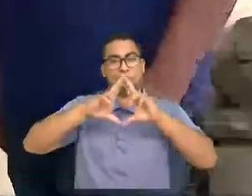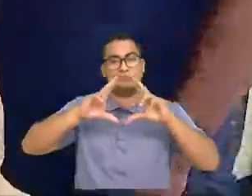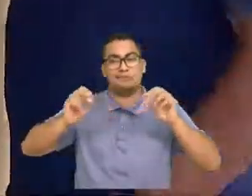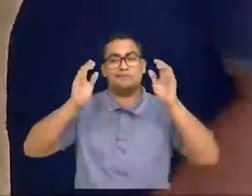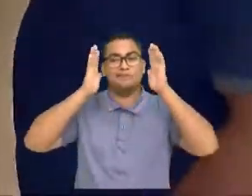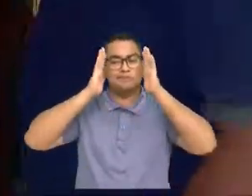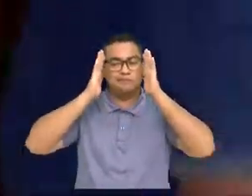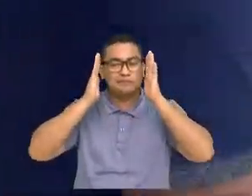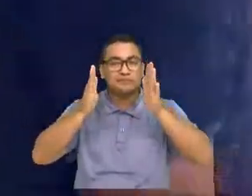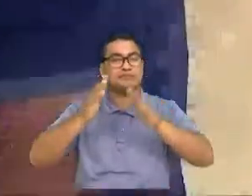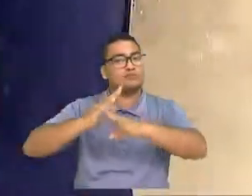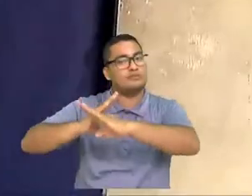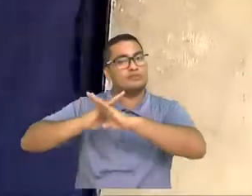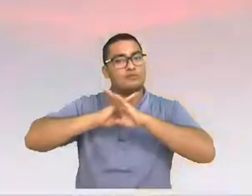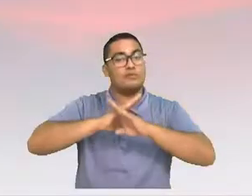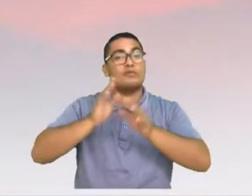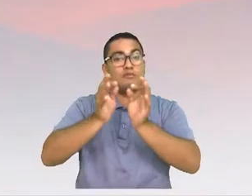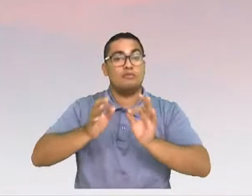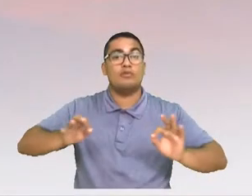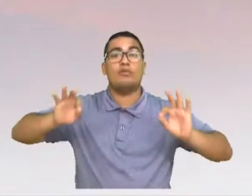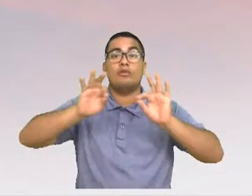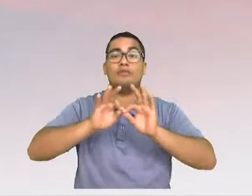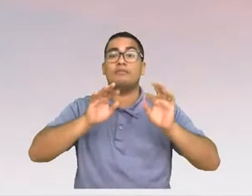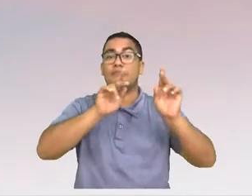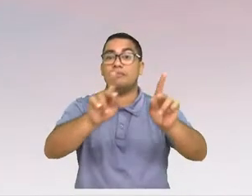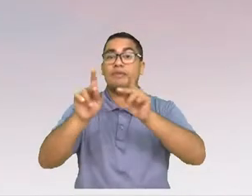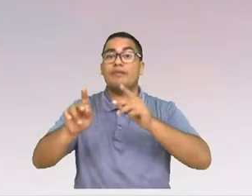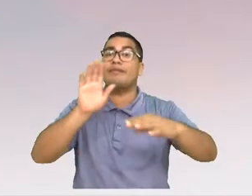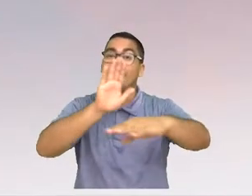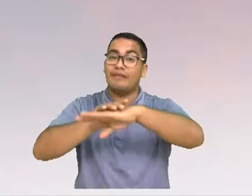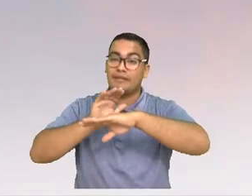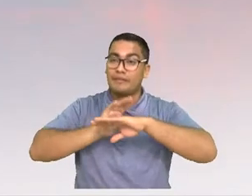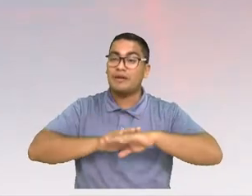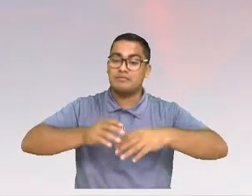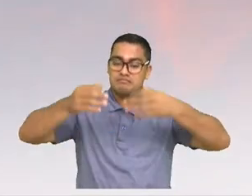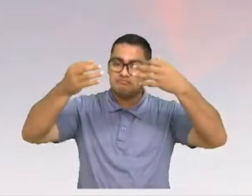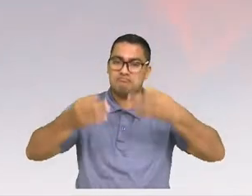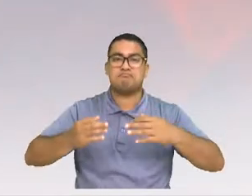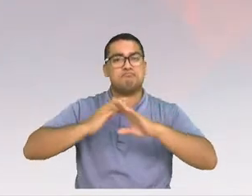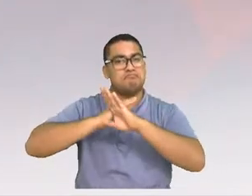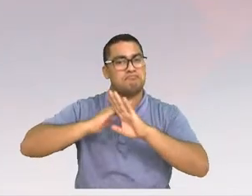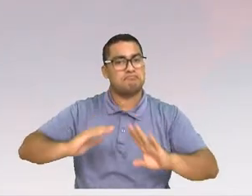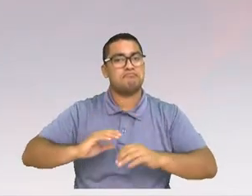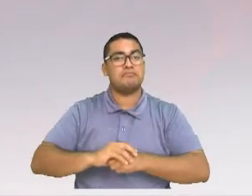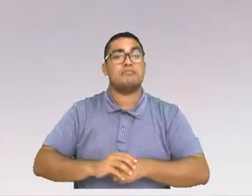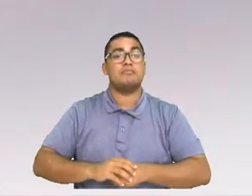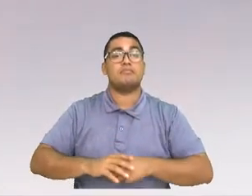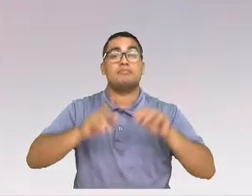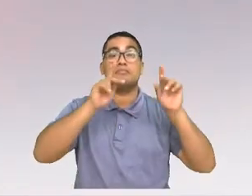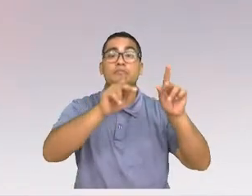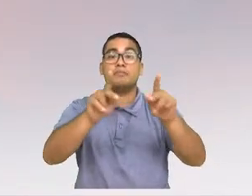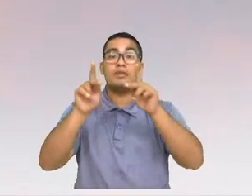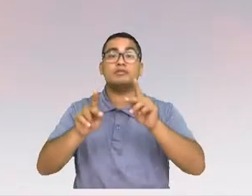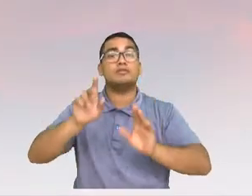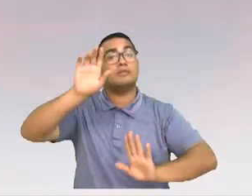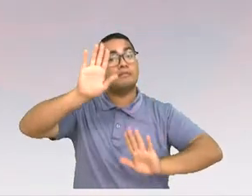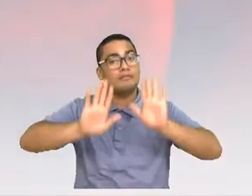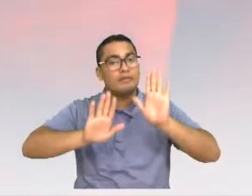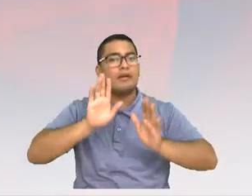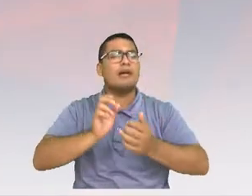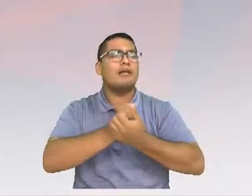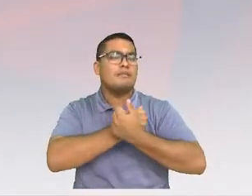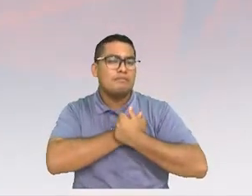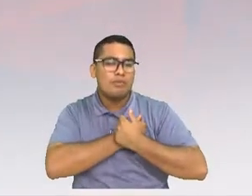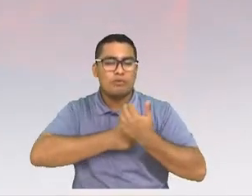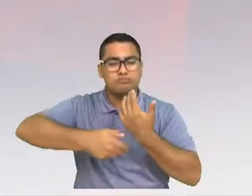hizo un llamado a la unidad de nuestro pueblo. Protagonistas de la armonía, del amor, no del odio,